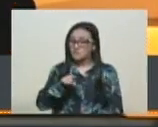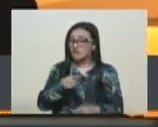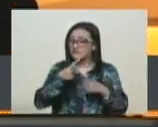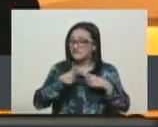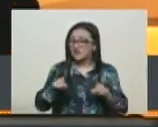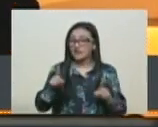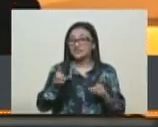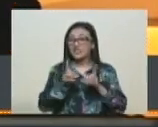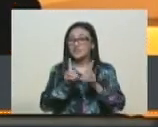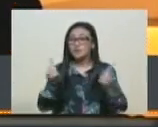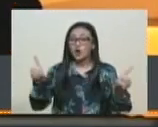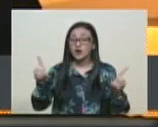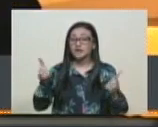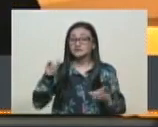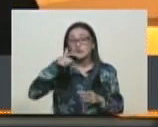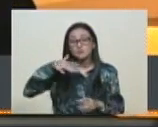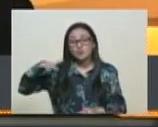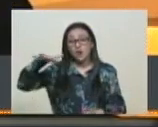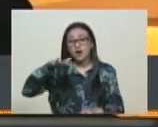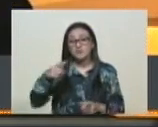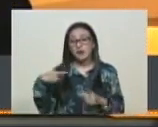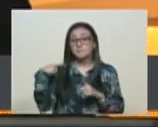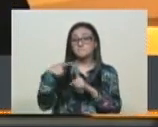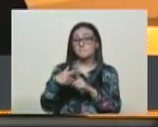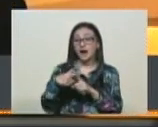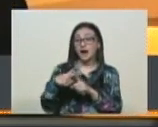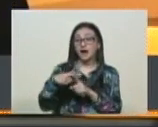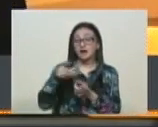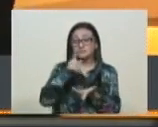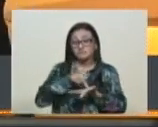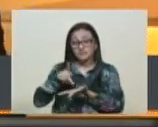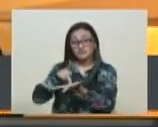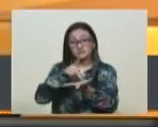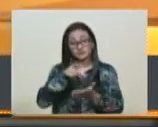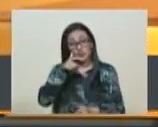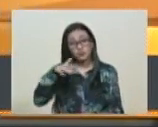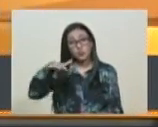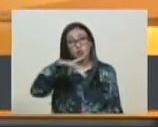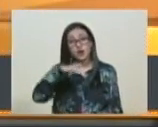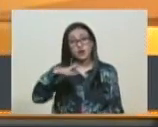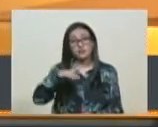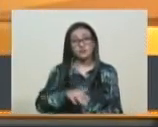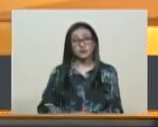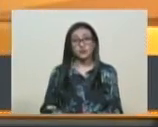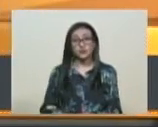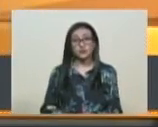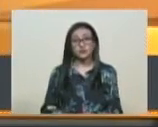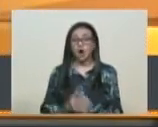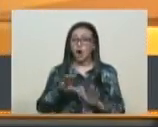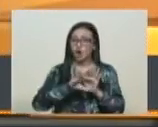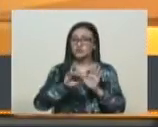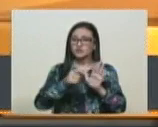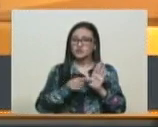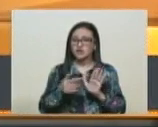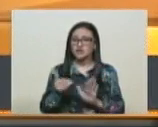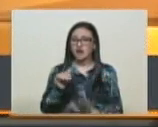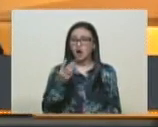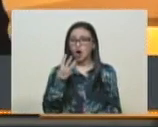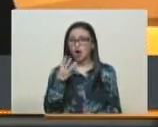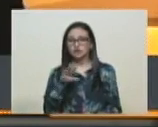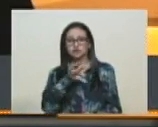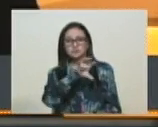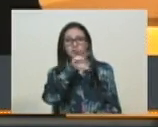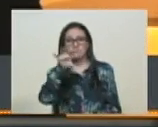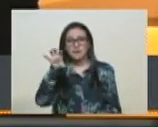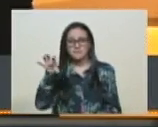la democracia representativa con la democracia participativa. Y esta constituyente cuenta con 8 sectores